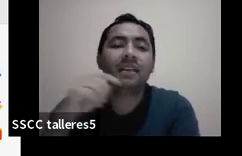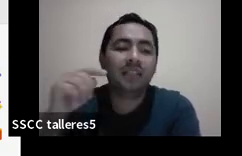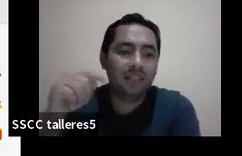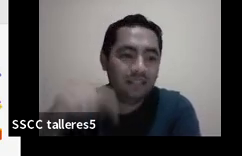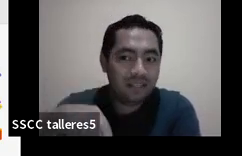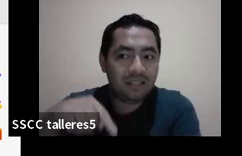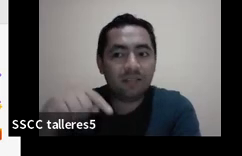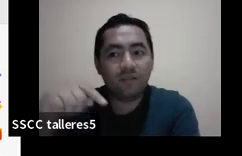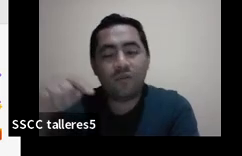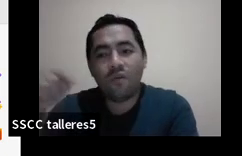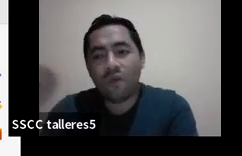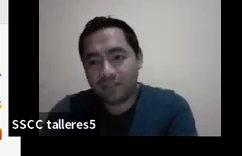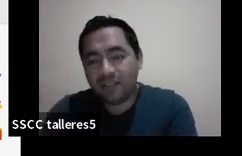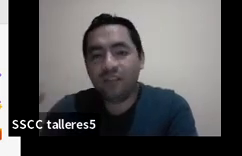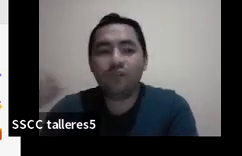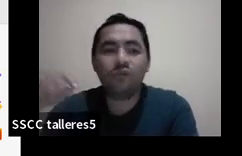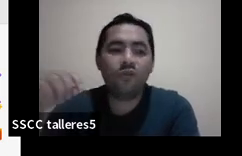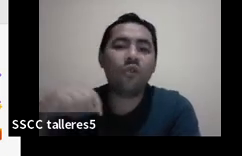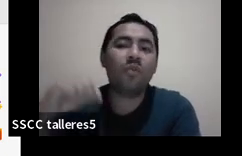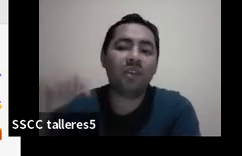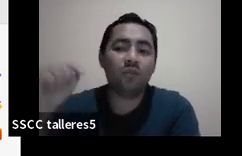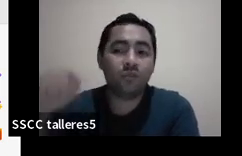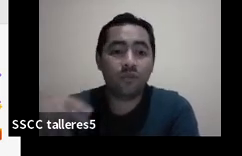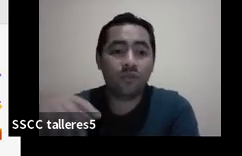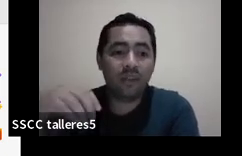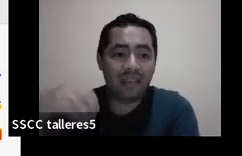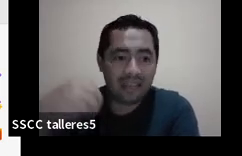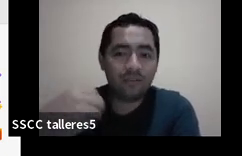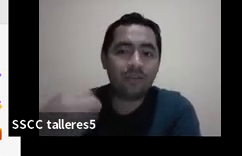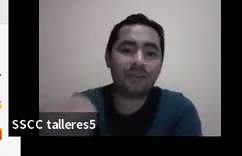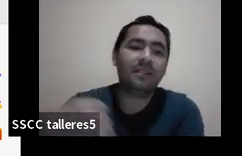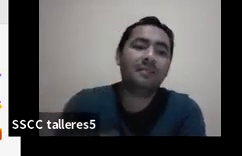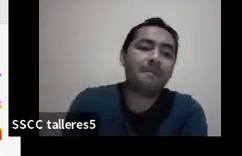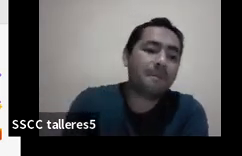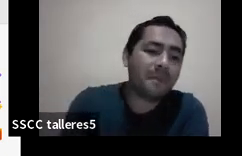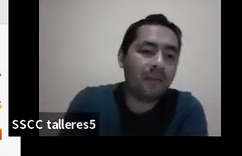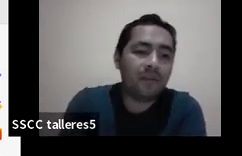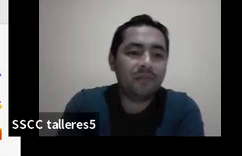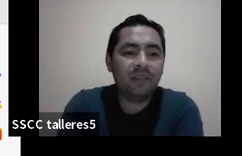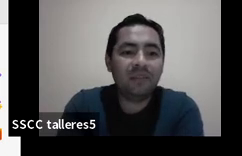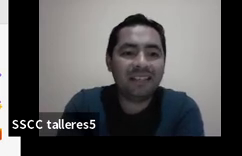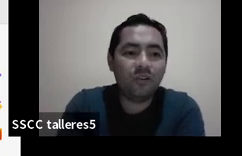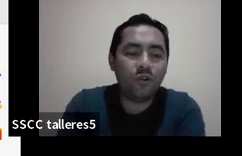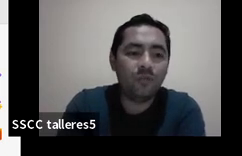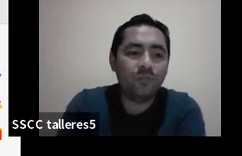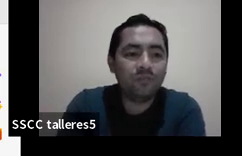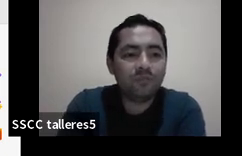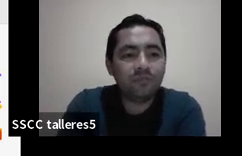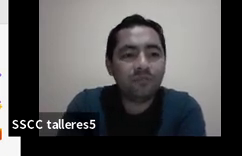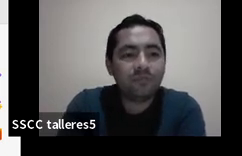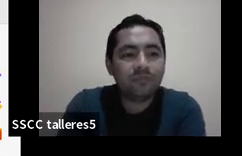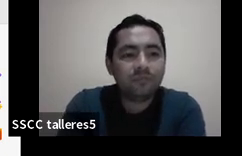universidad. ¿Tienes o has tenido un compañero sordo en la universidad? A ver, dime, ¿sí o